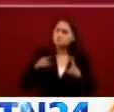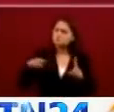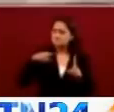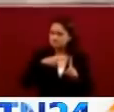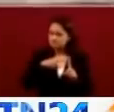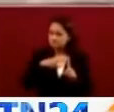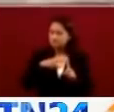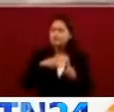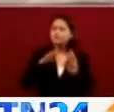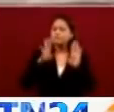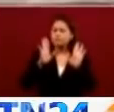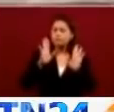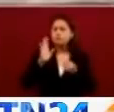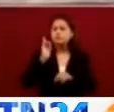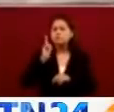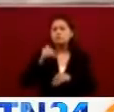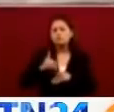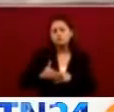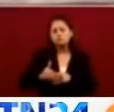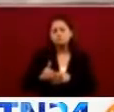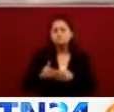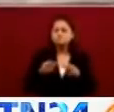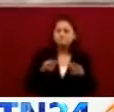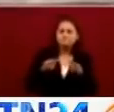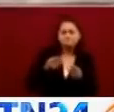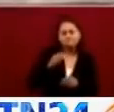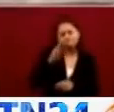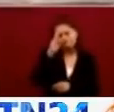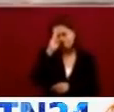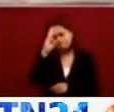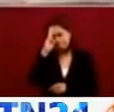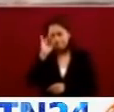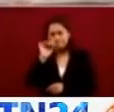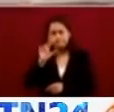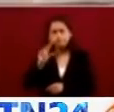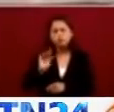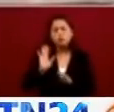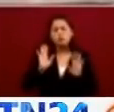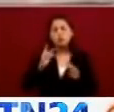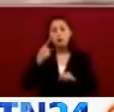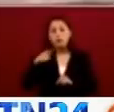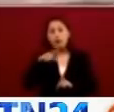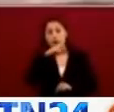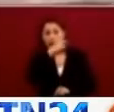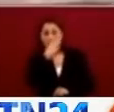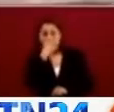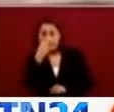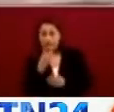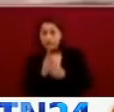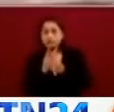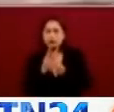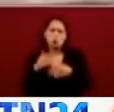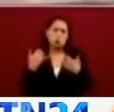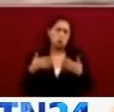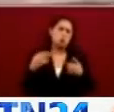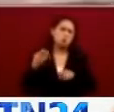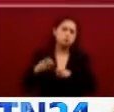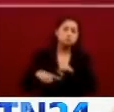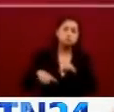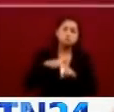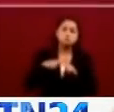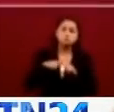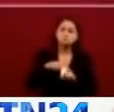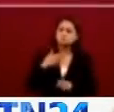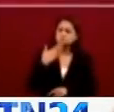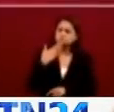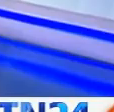tener comunicaciones en los próximos días, pero yo diría que en primera instancia lo vemos positivo. ¿Qué queremos? Tener una relación de respeto y una buena